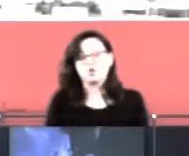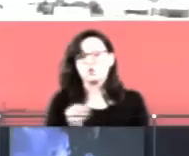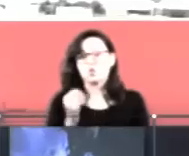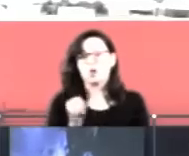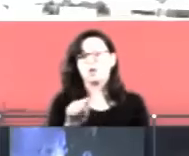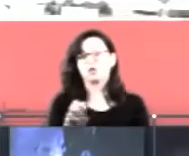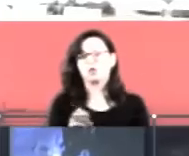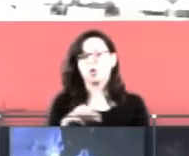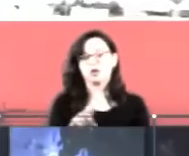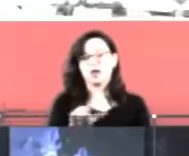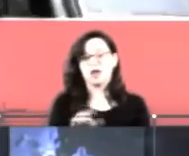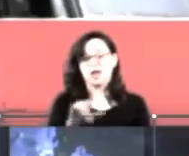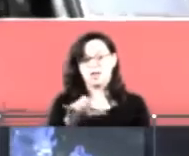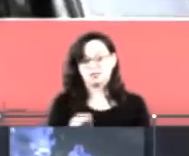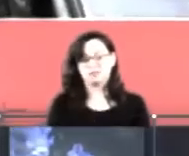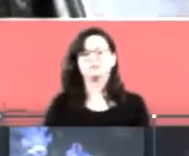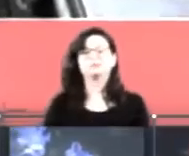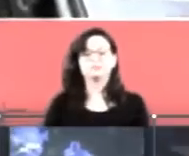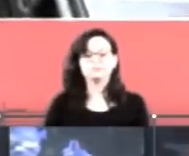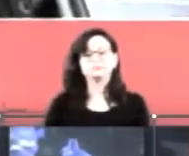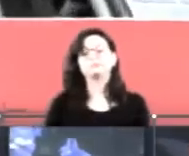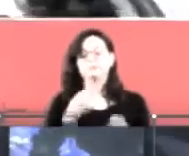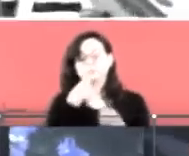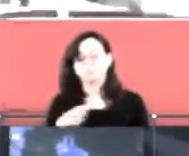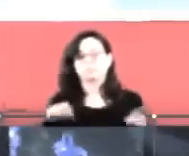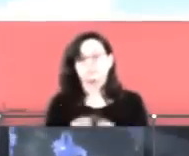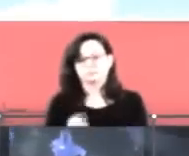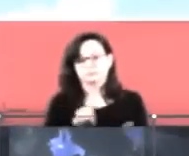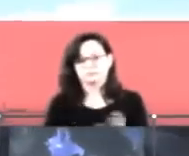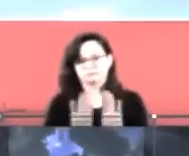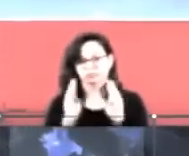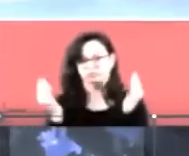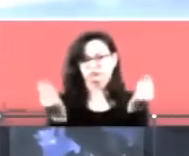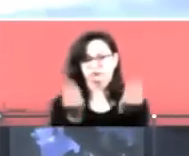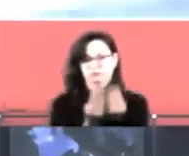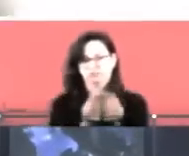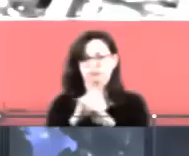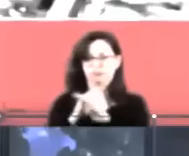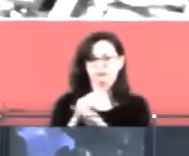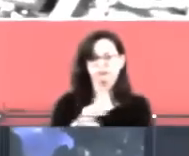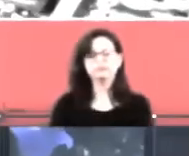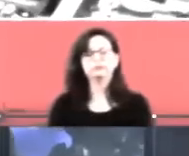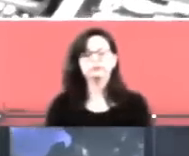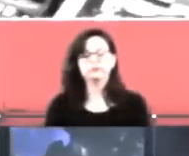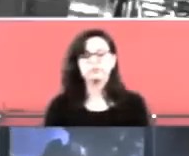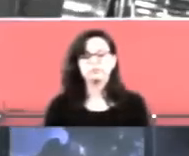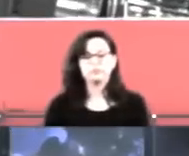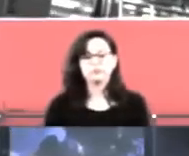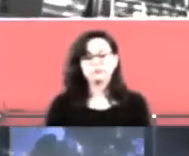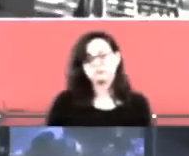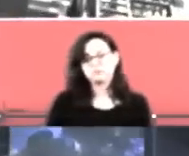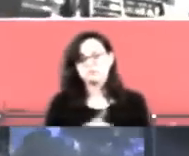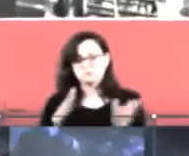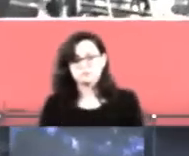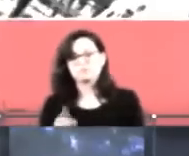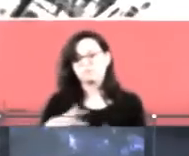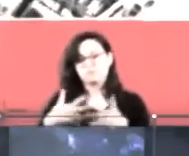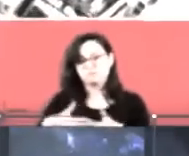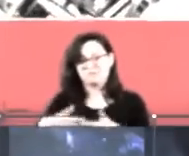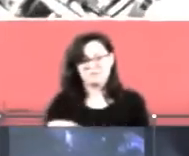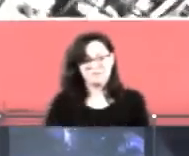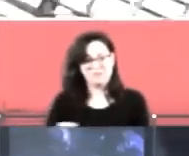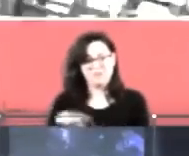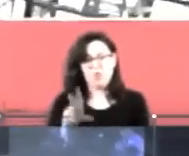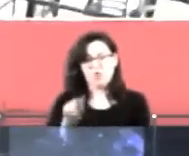necesitamos producción de combustibles en México y en todo el mundo. Entonces, ahora, pues lo que se publicó no trae fuente y no es así. O